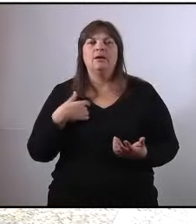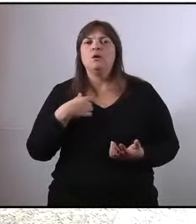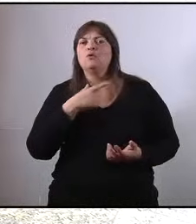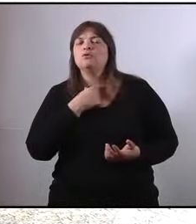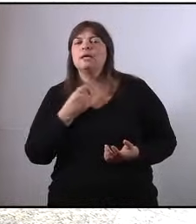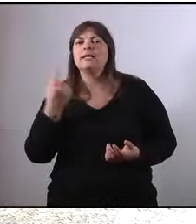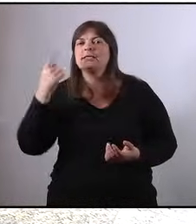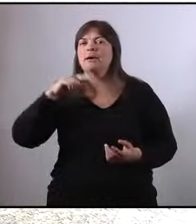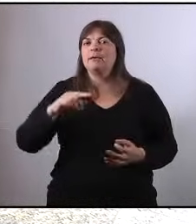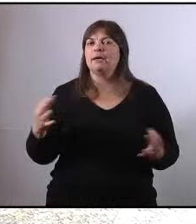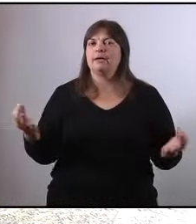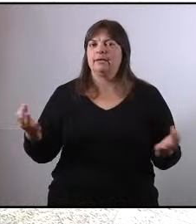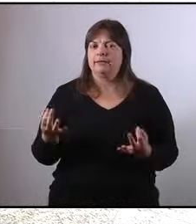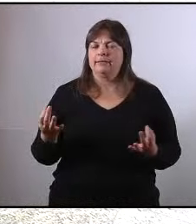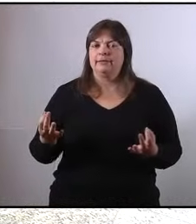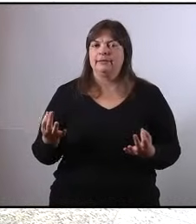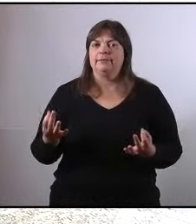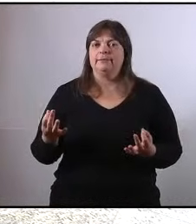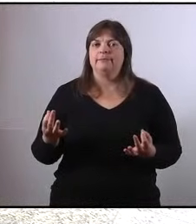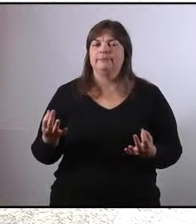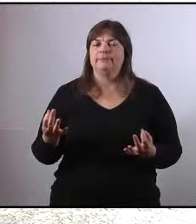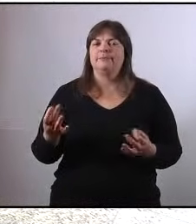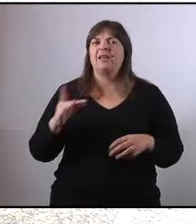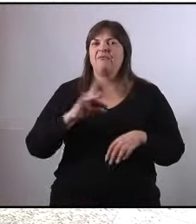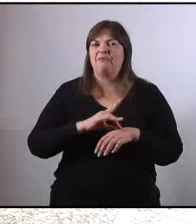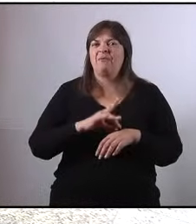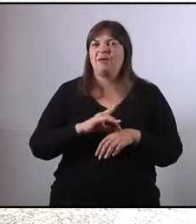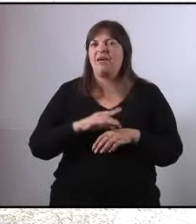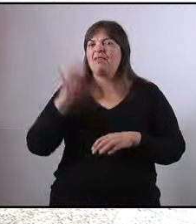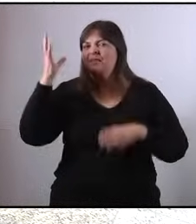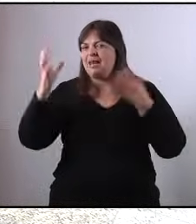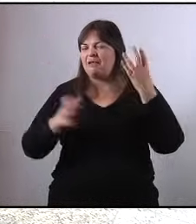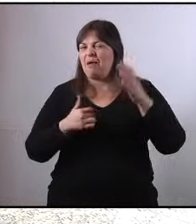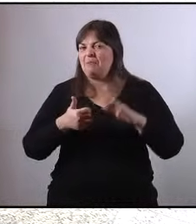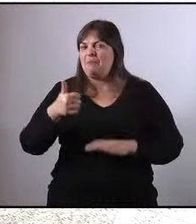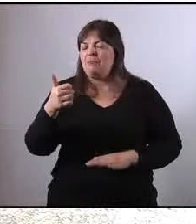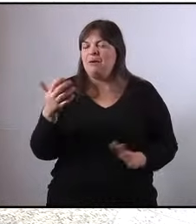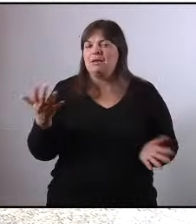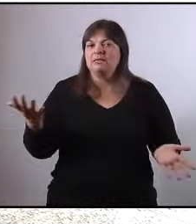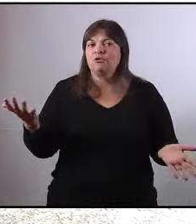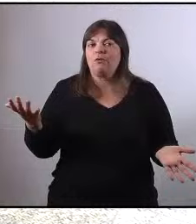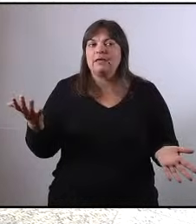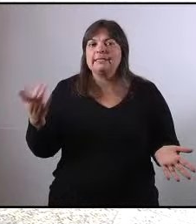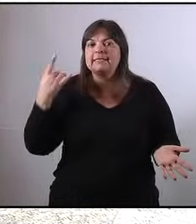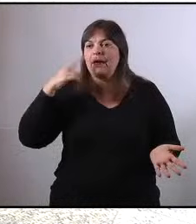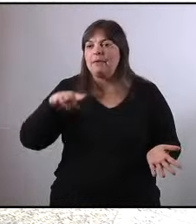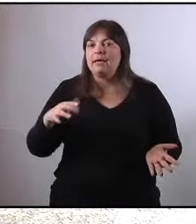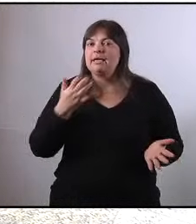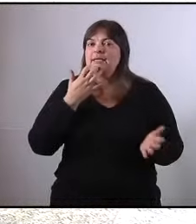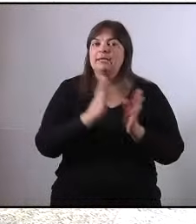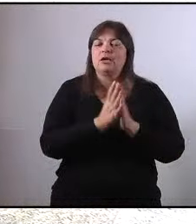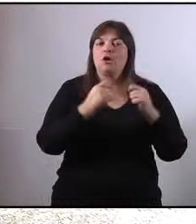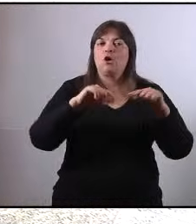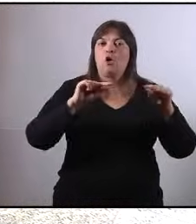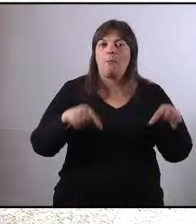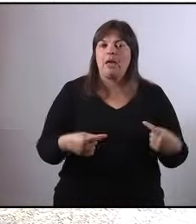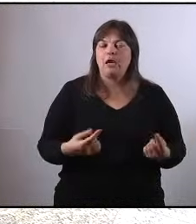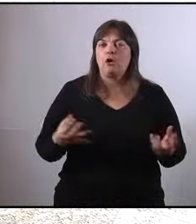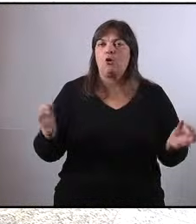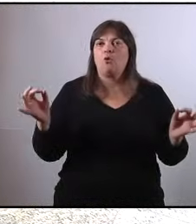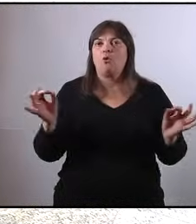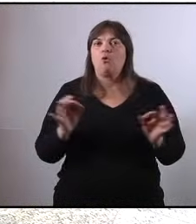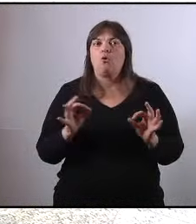poco, cada vez hay más enfermedades animales, me gustaría saber si este convenio o